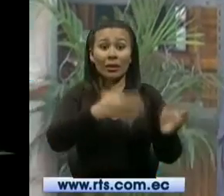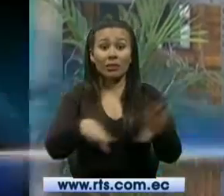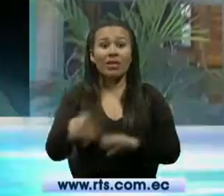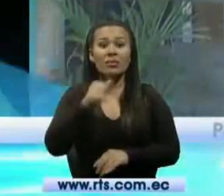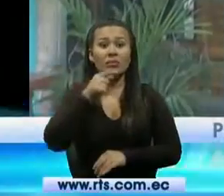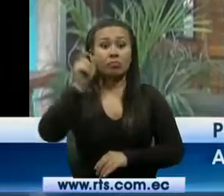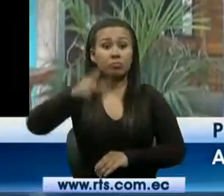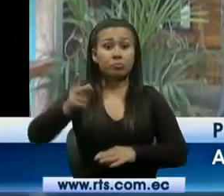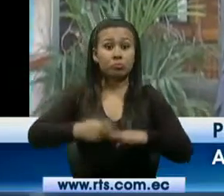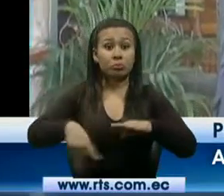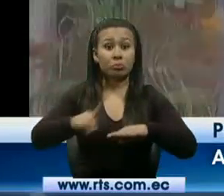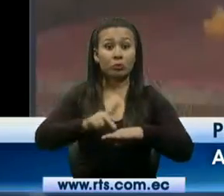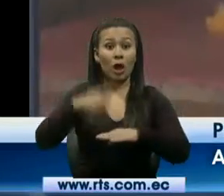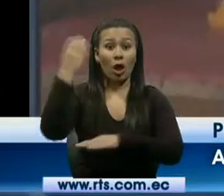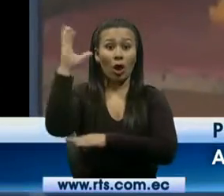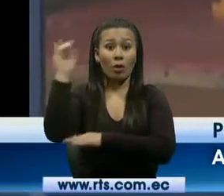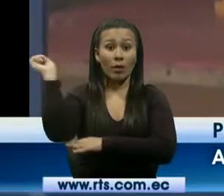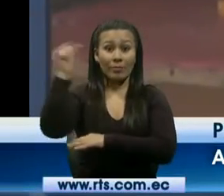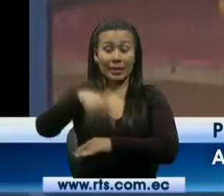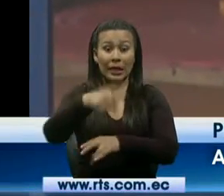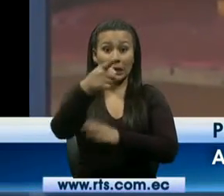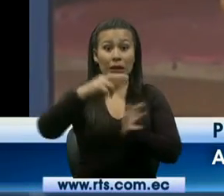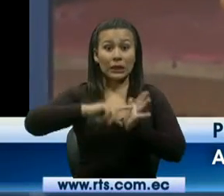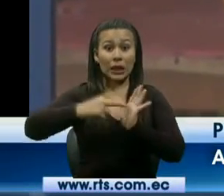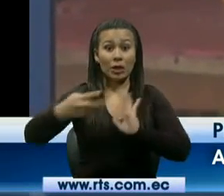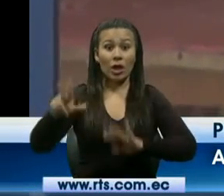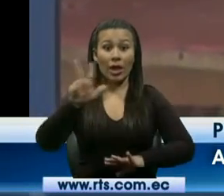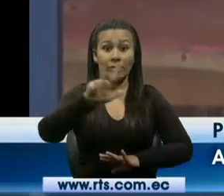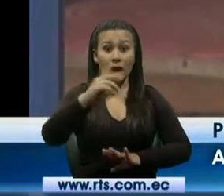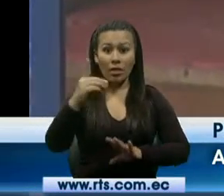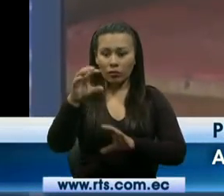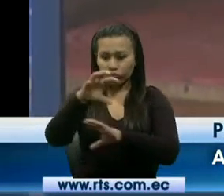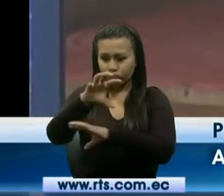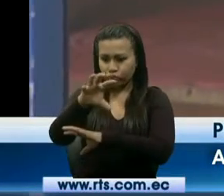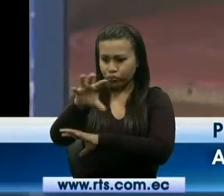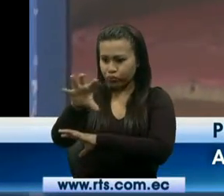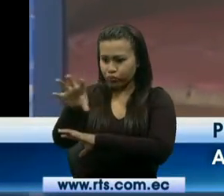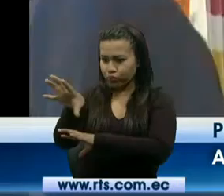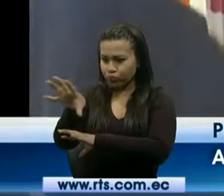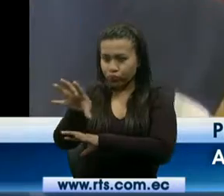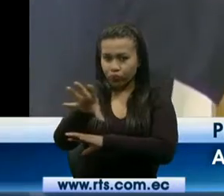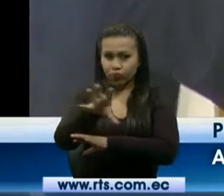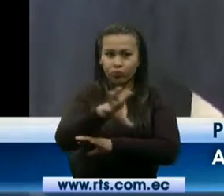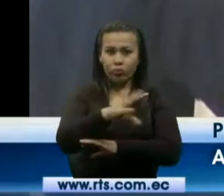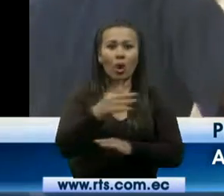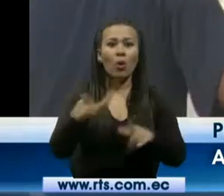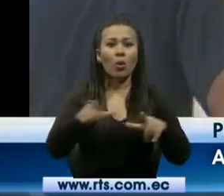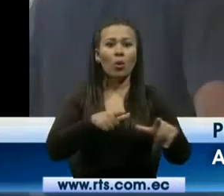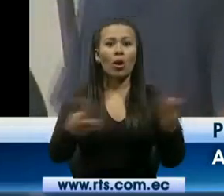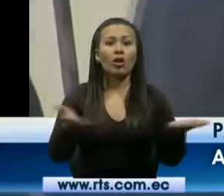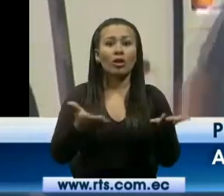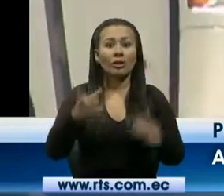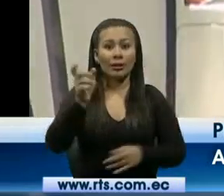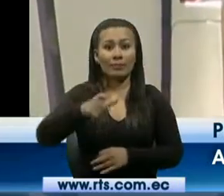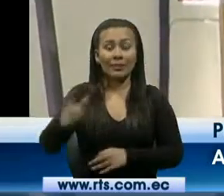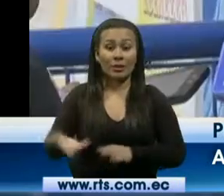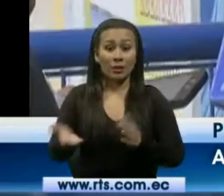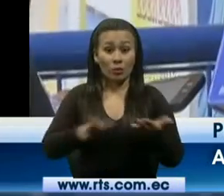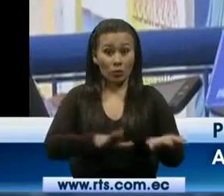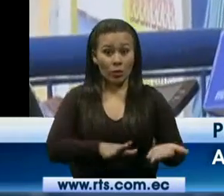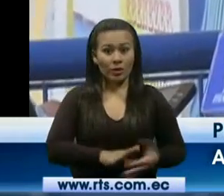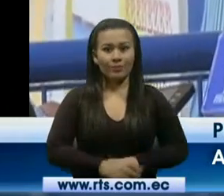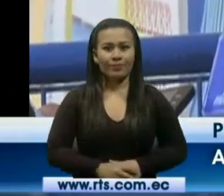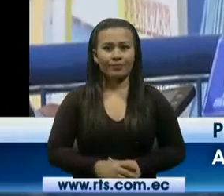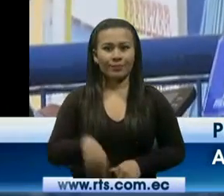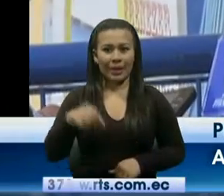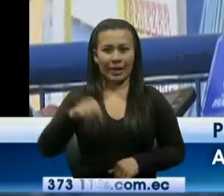varios peritos colombianos, quienes utilizan tecnología 3D para escanear cada lugar en los que estuvieron las turistas asesinadas. Va a